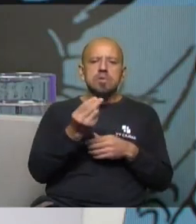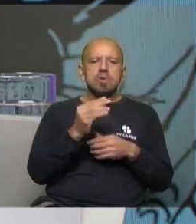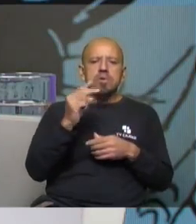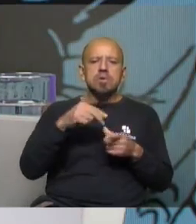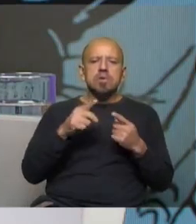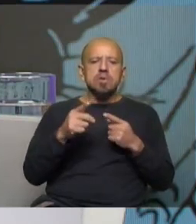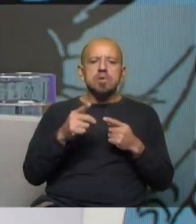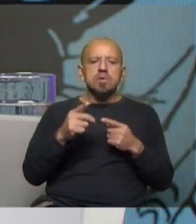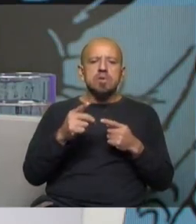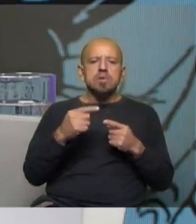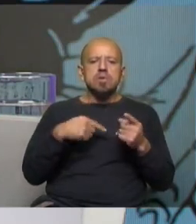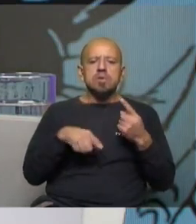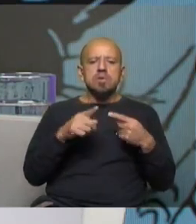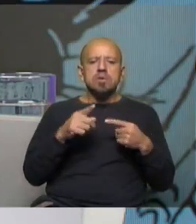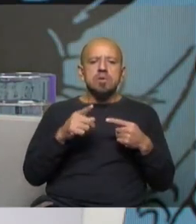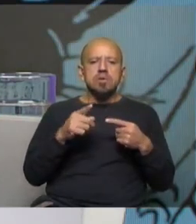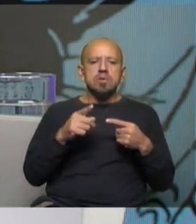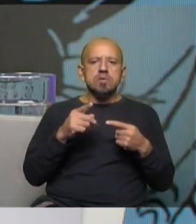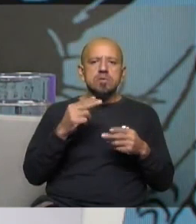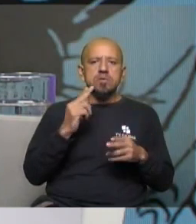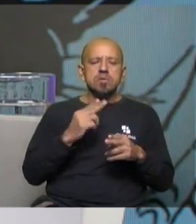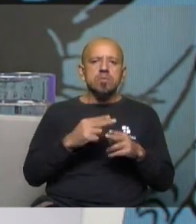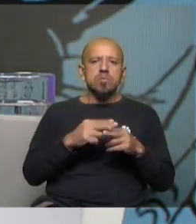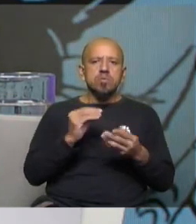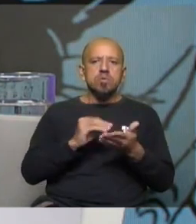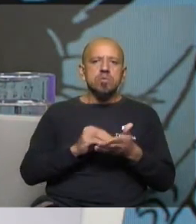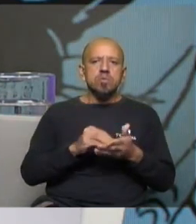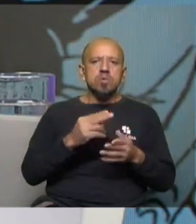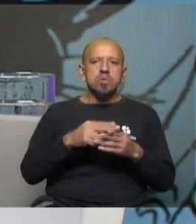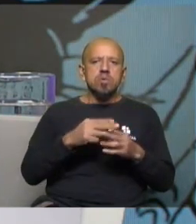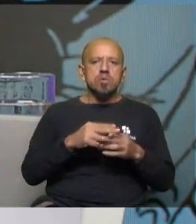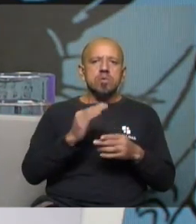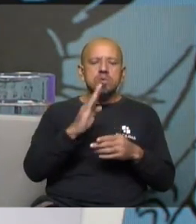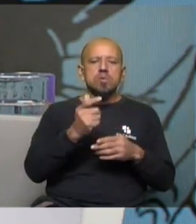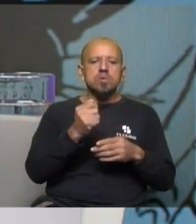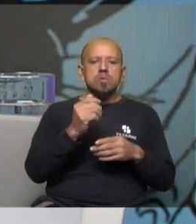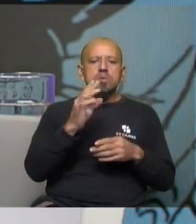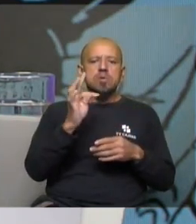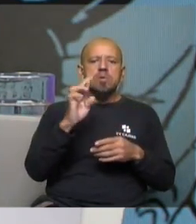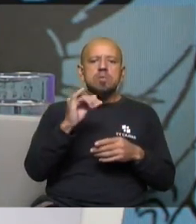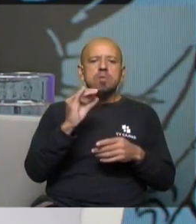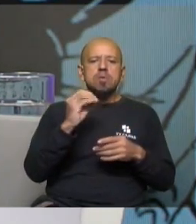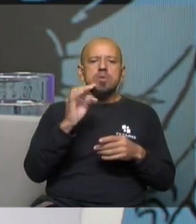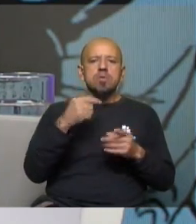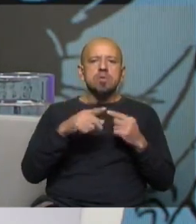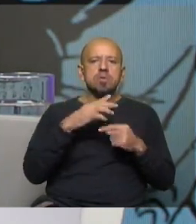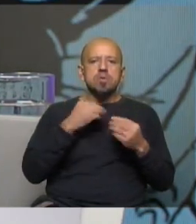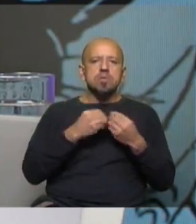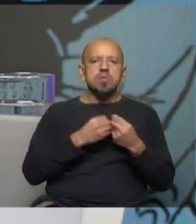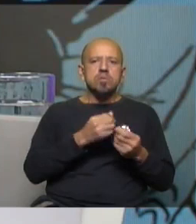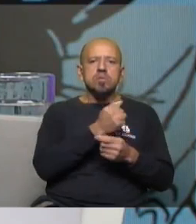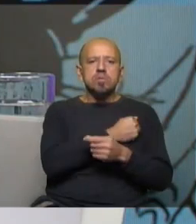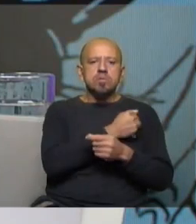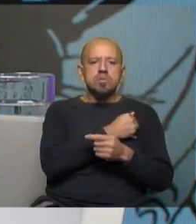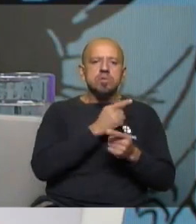por alguna razón le puse artigas el patriota sin Patria y porque es más polisémico y permite varios artigas Joaquín